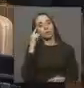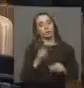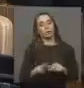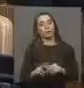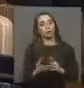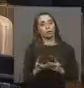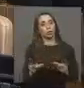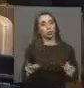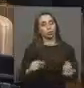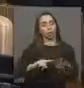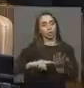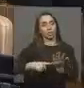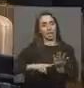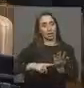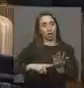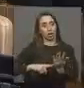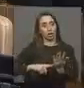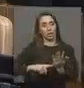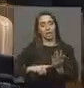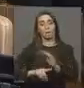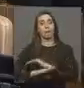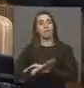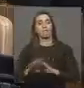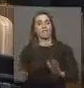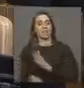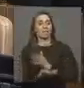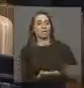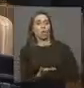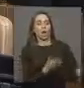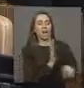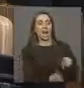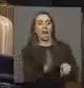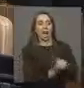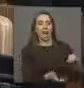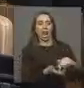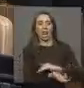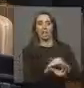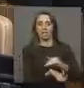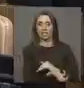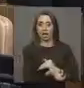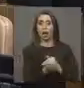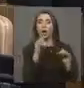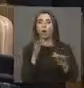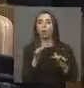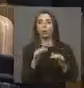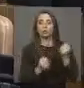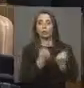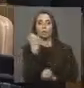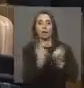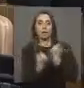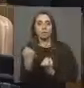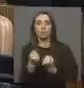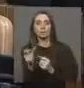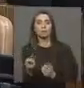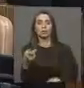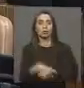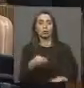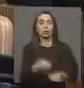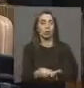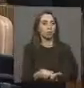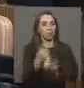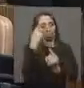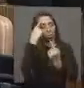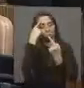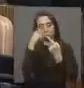hoy día para dejar fuera la leña en el uso tanto para productores consumidores es simplemente un